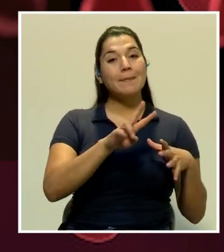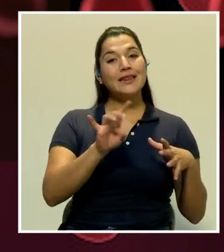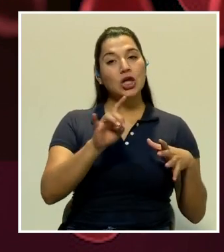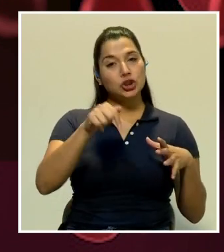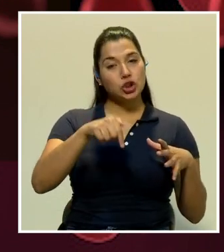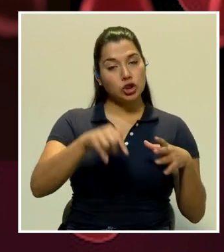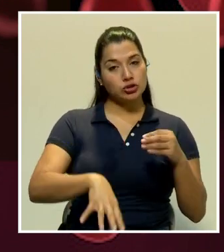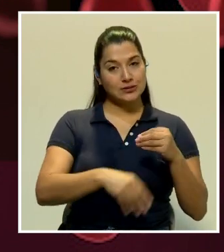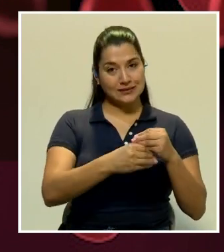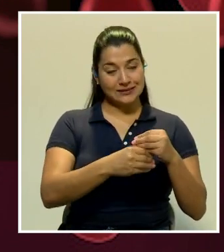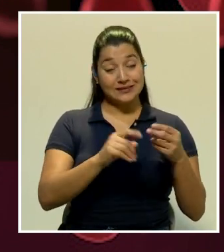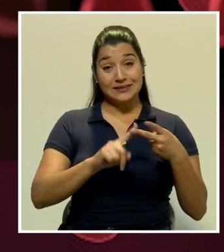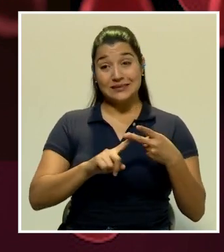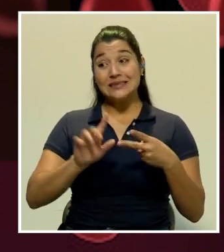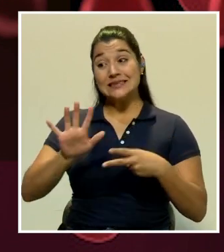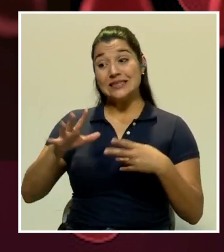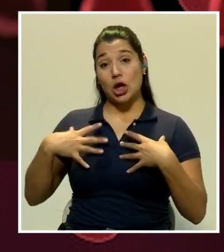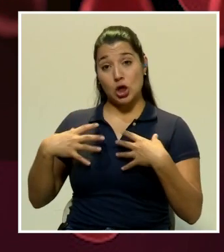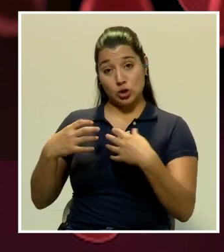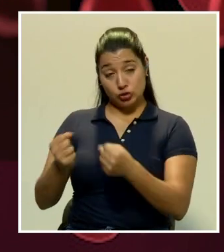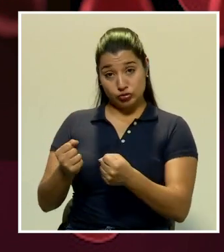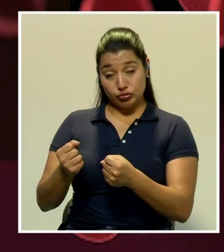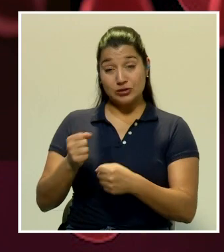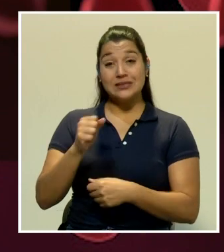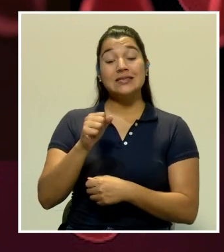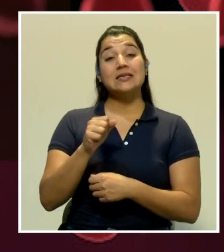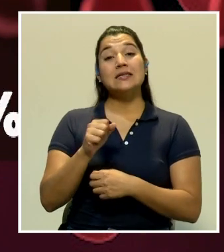recuperados, 5 casos acumulados,